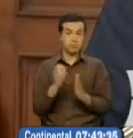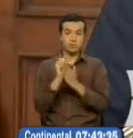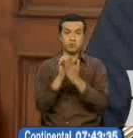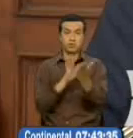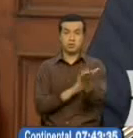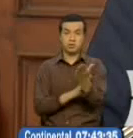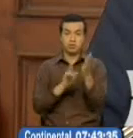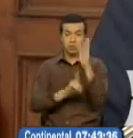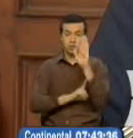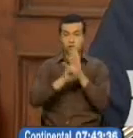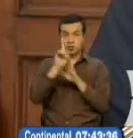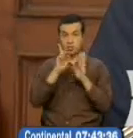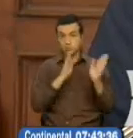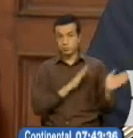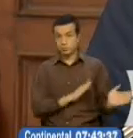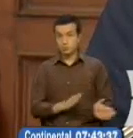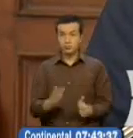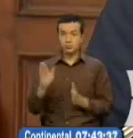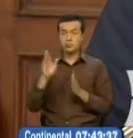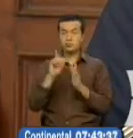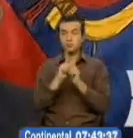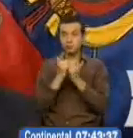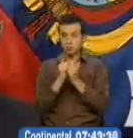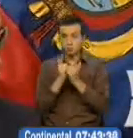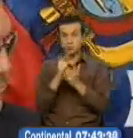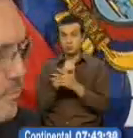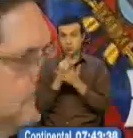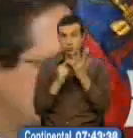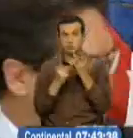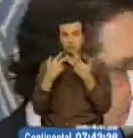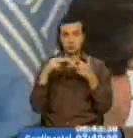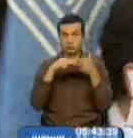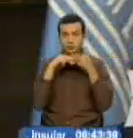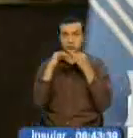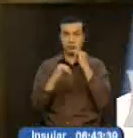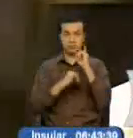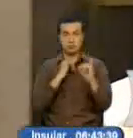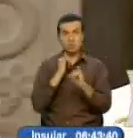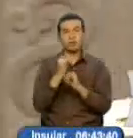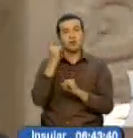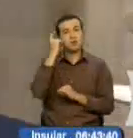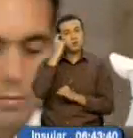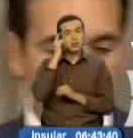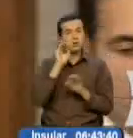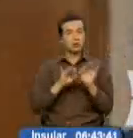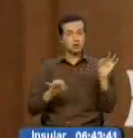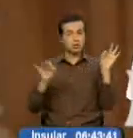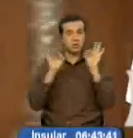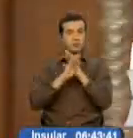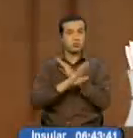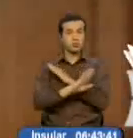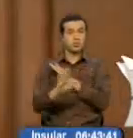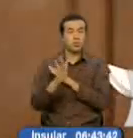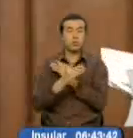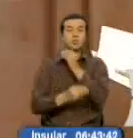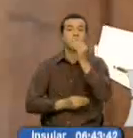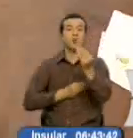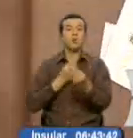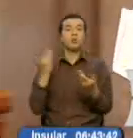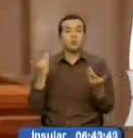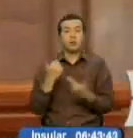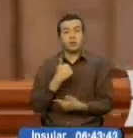y desarrolla nuestra literatura. Relaciones Exteriores considera que lo fundamental es ejercer una política basada